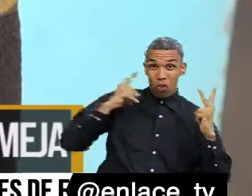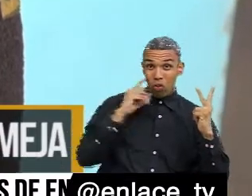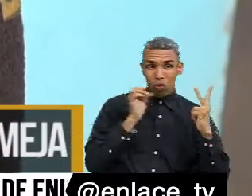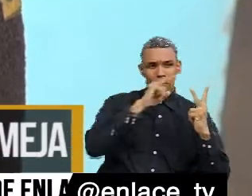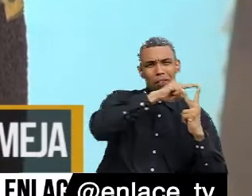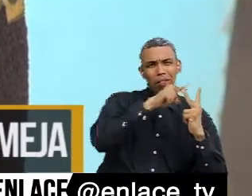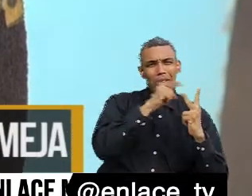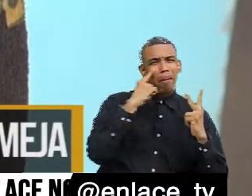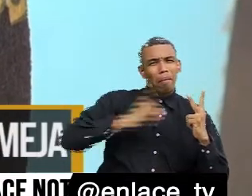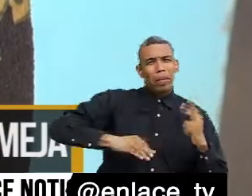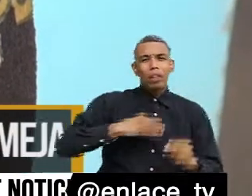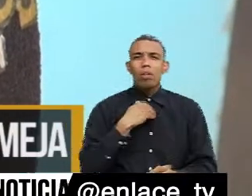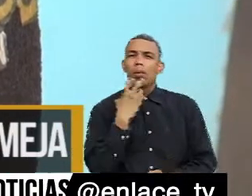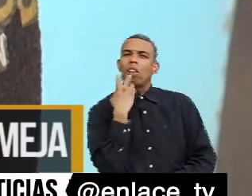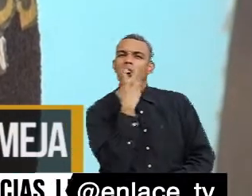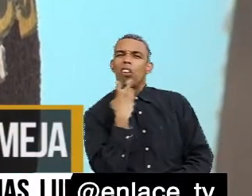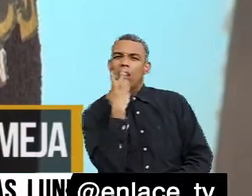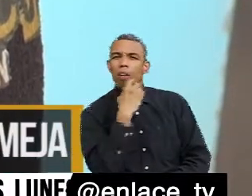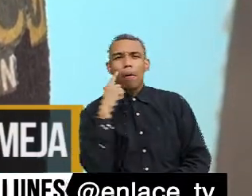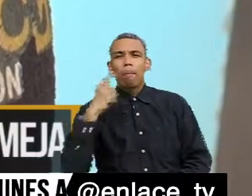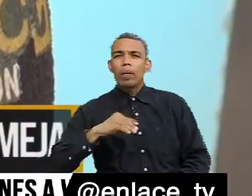y una muchacha